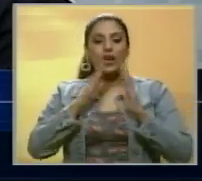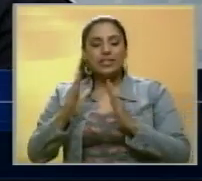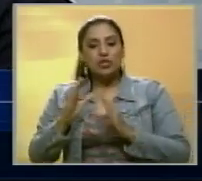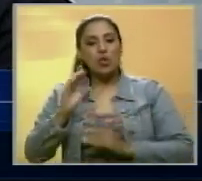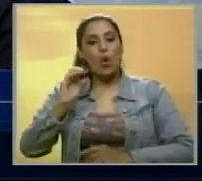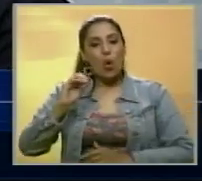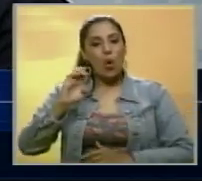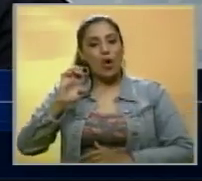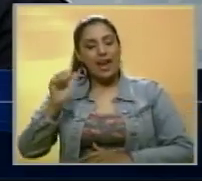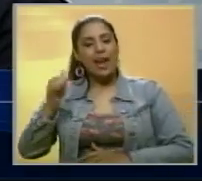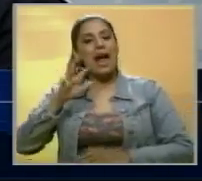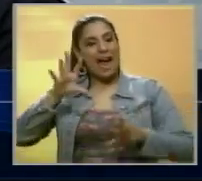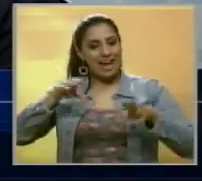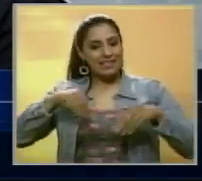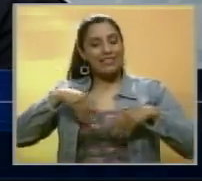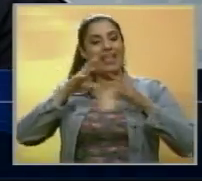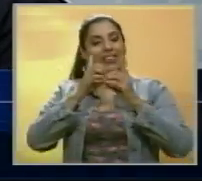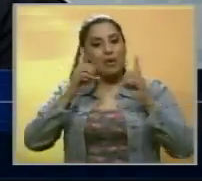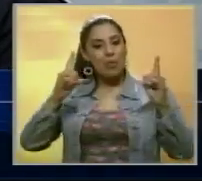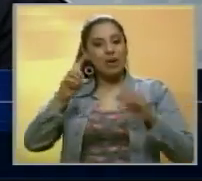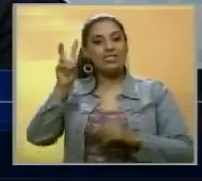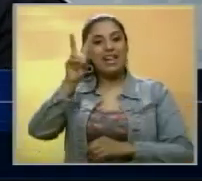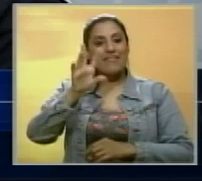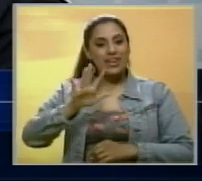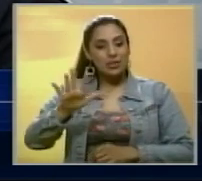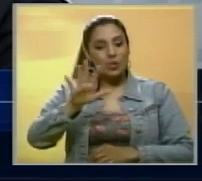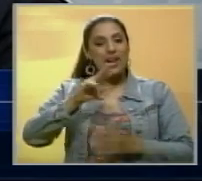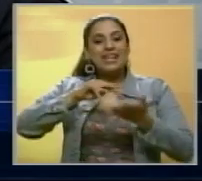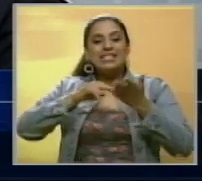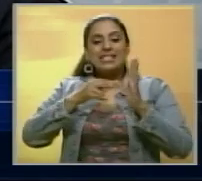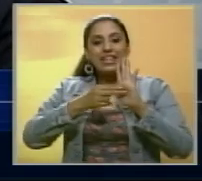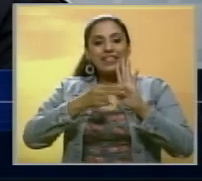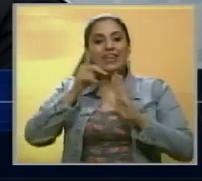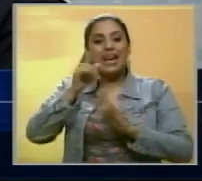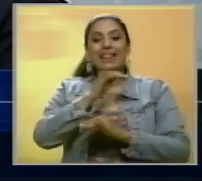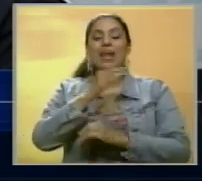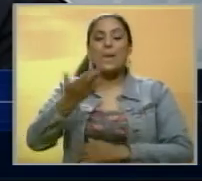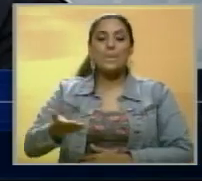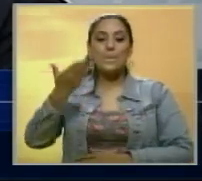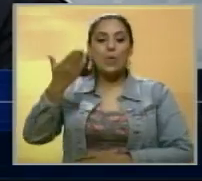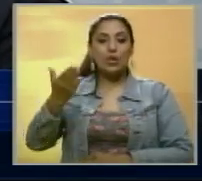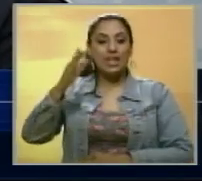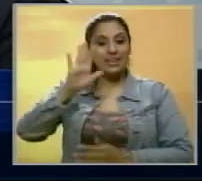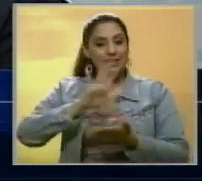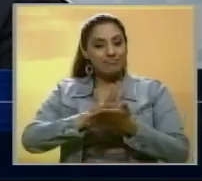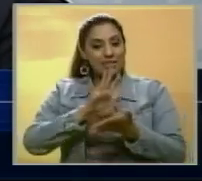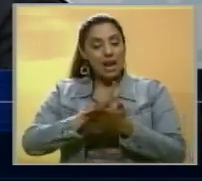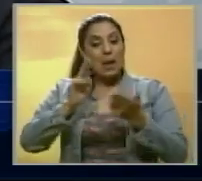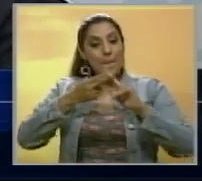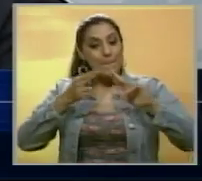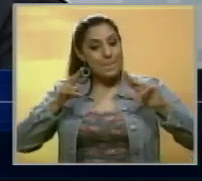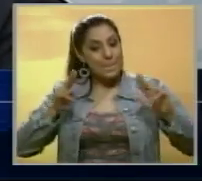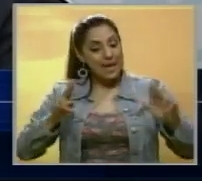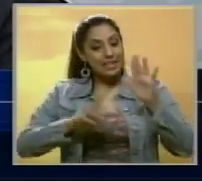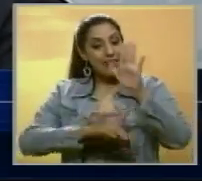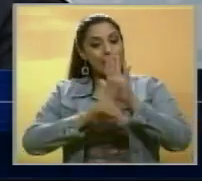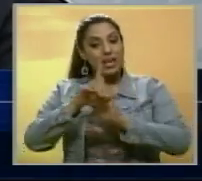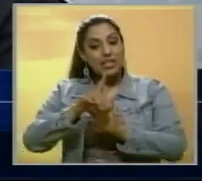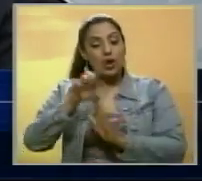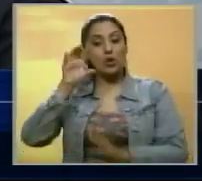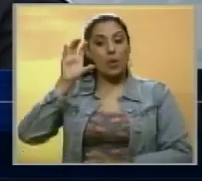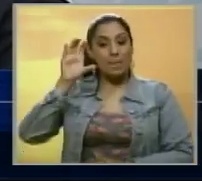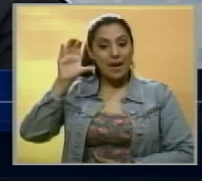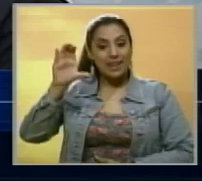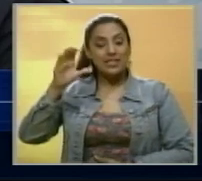Estados Americanos reconoce que la democracia representativa es condición indispensable para la estabilidad, la paz y el desarrollo de la